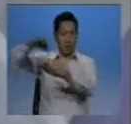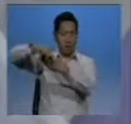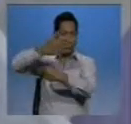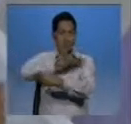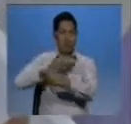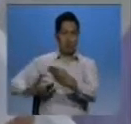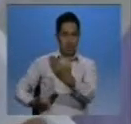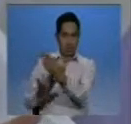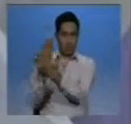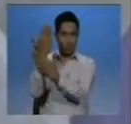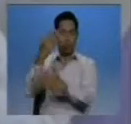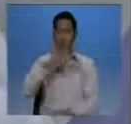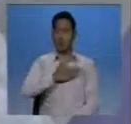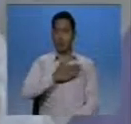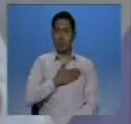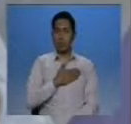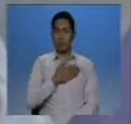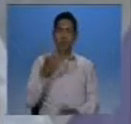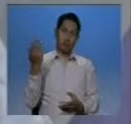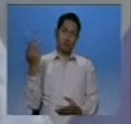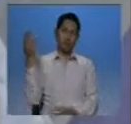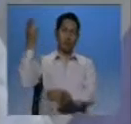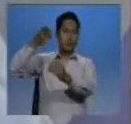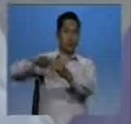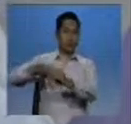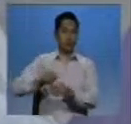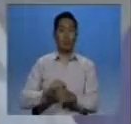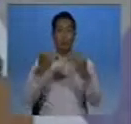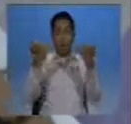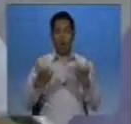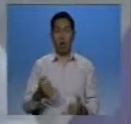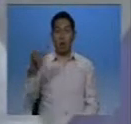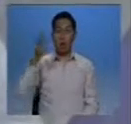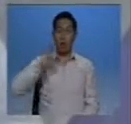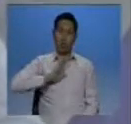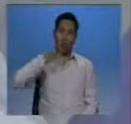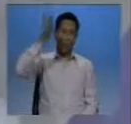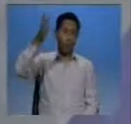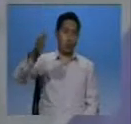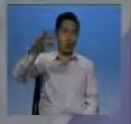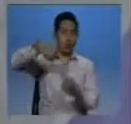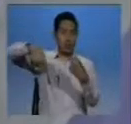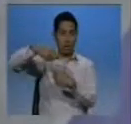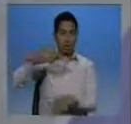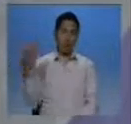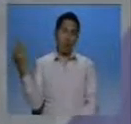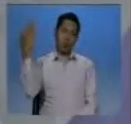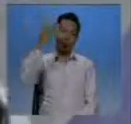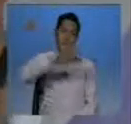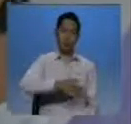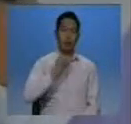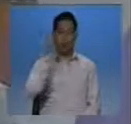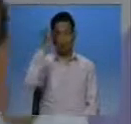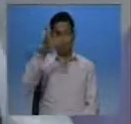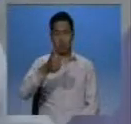saben que estoy de presidente de la CELAC. Llegaremos el día de hoy y regresaremos el día de mañana. Y el día jueves,